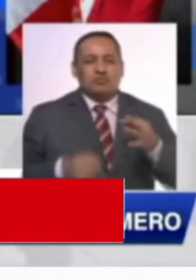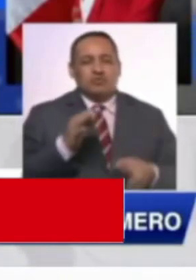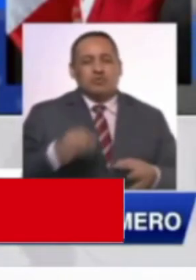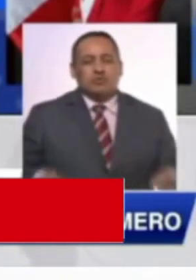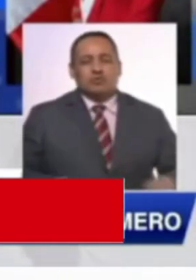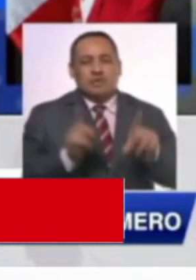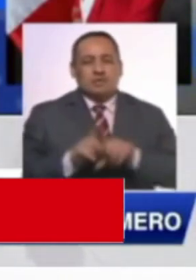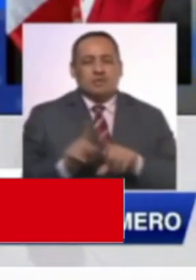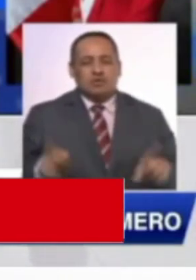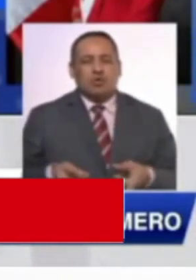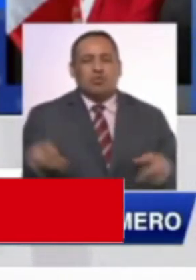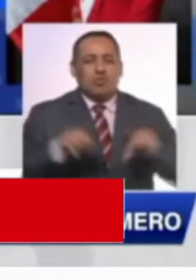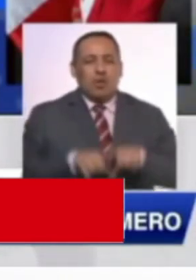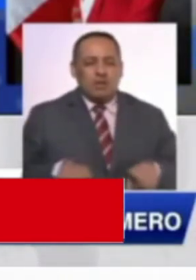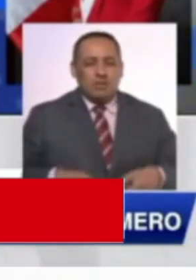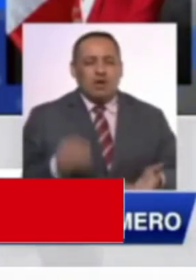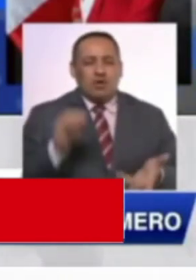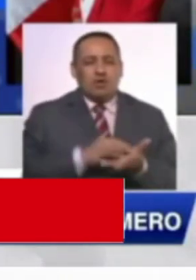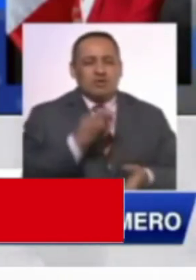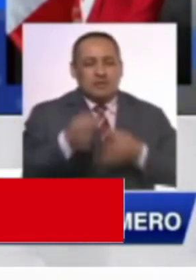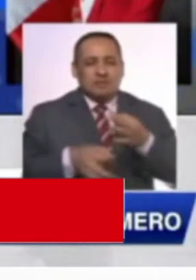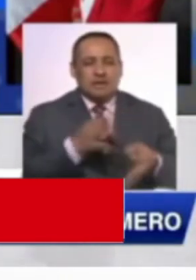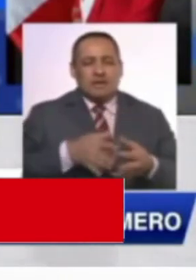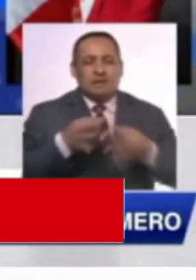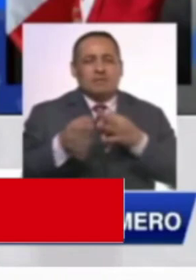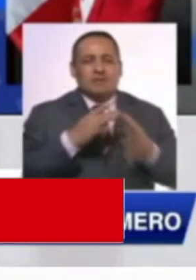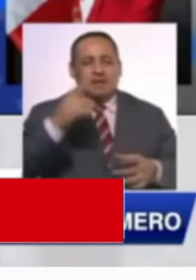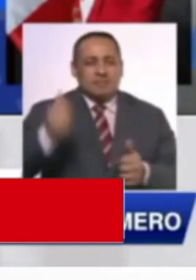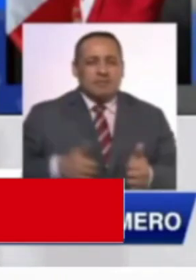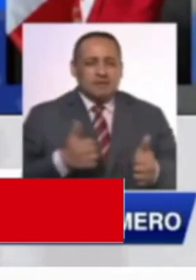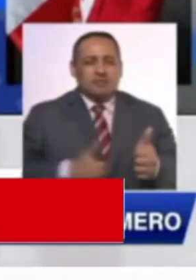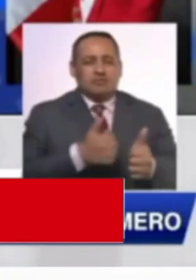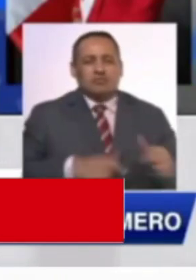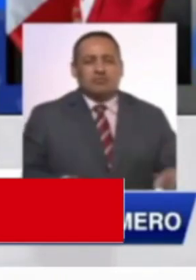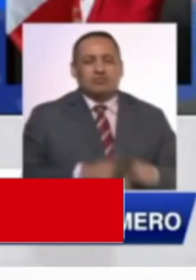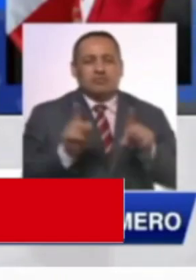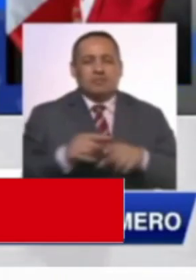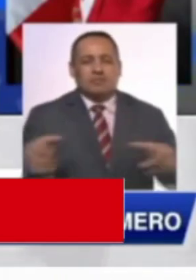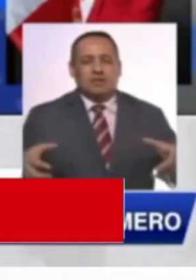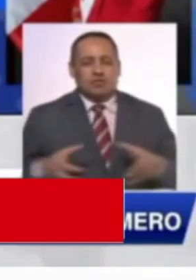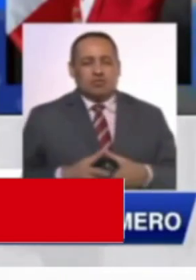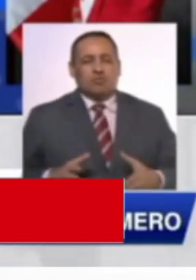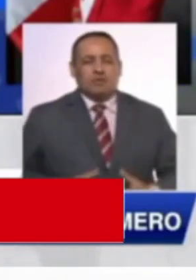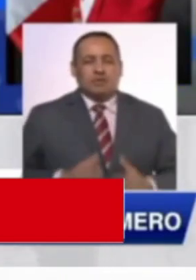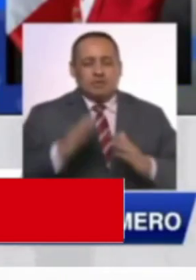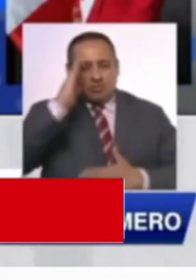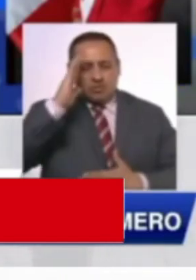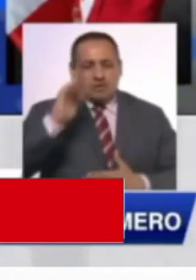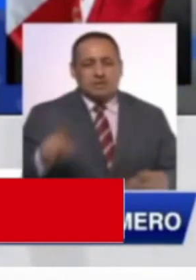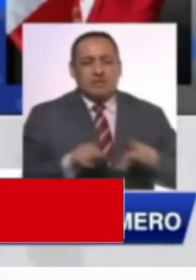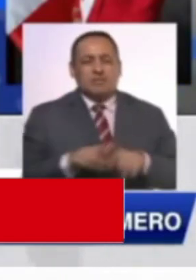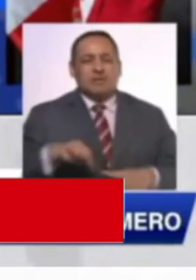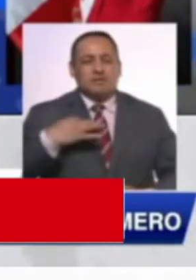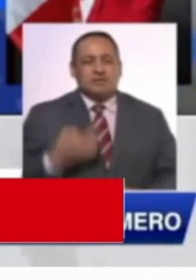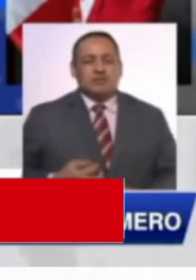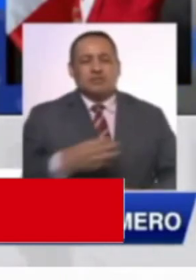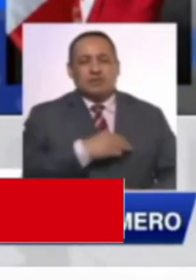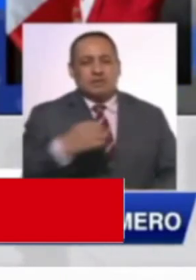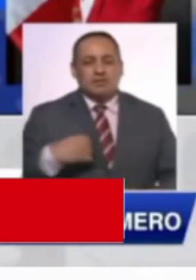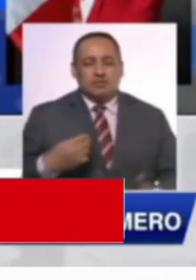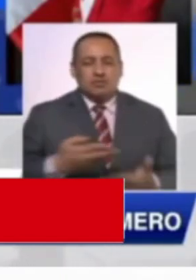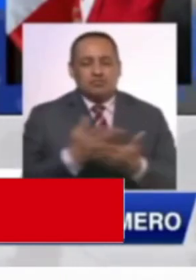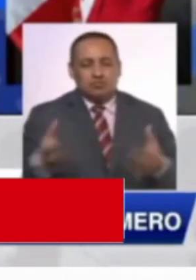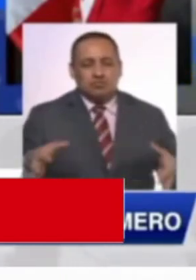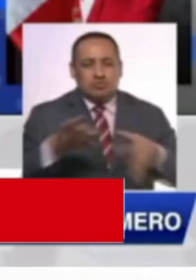Justicia No repitan ese disparate al que llaman persecución a las fuerzas del orden señor ministro